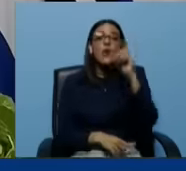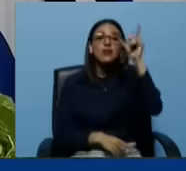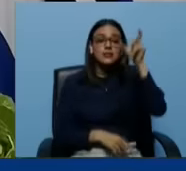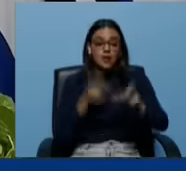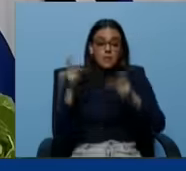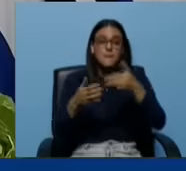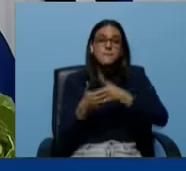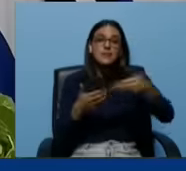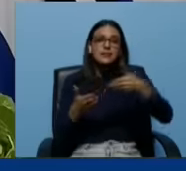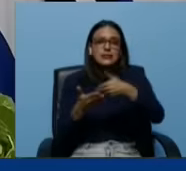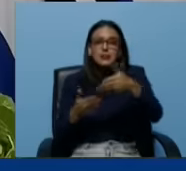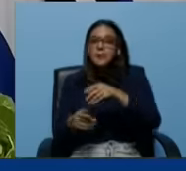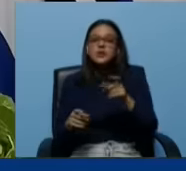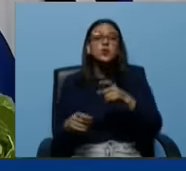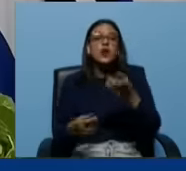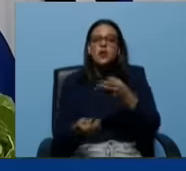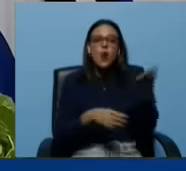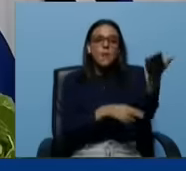nuevamente.